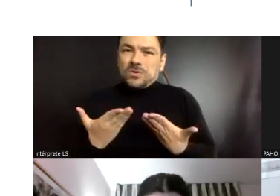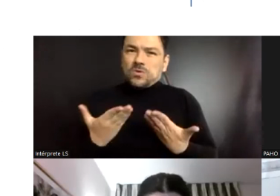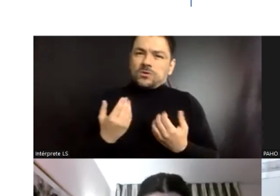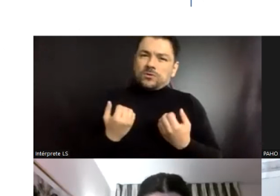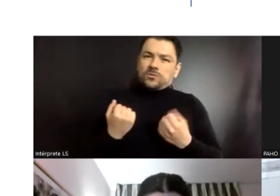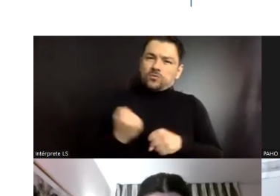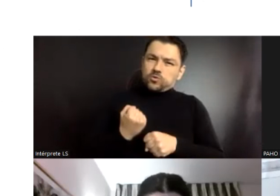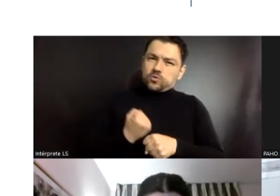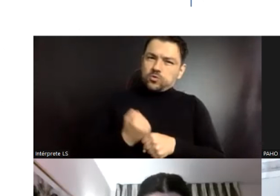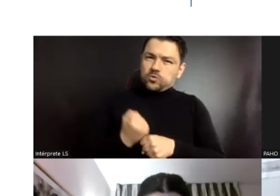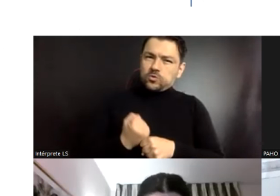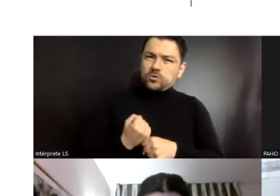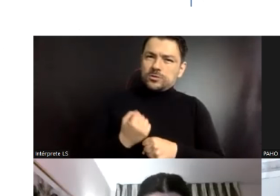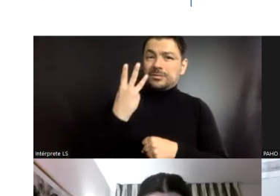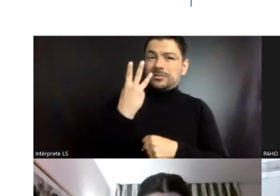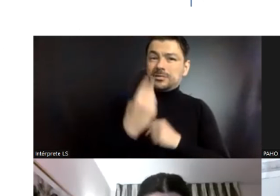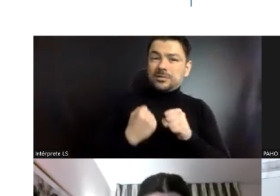años